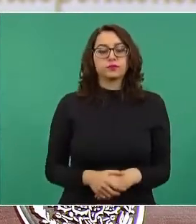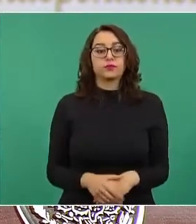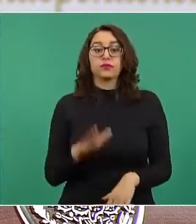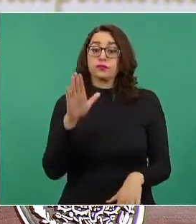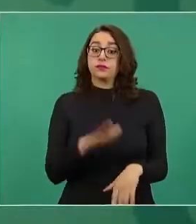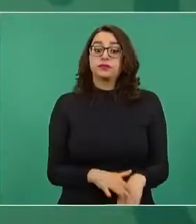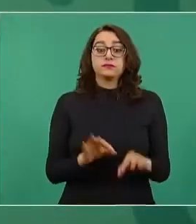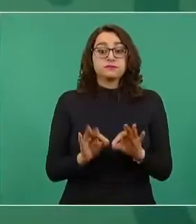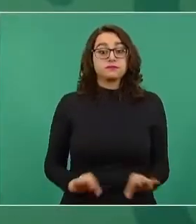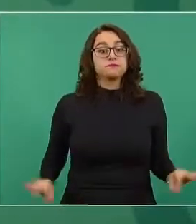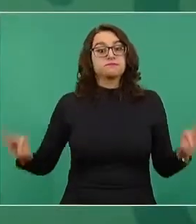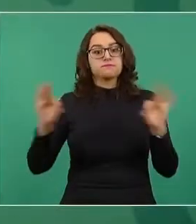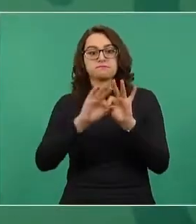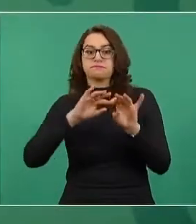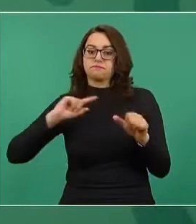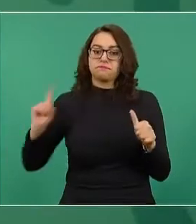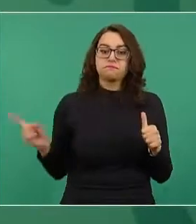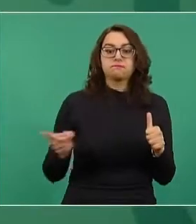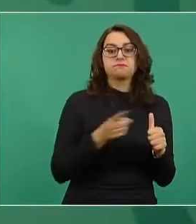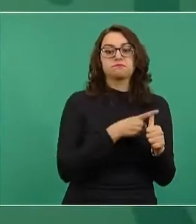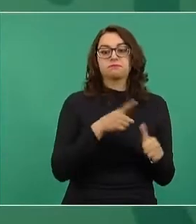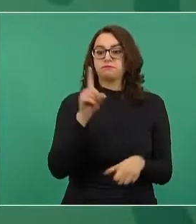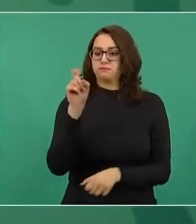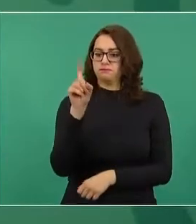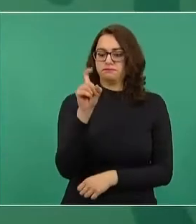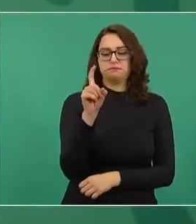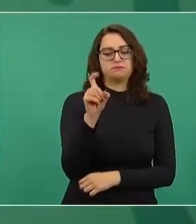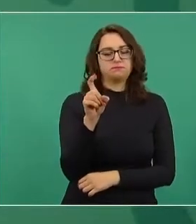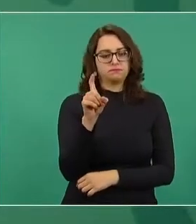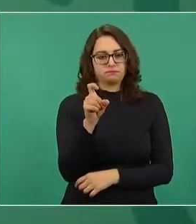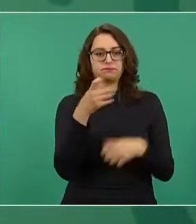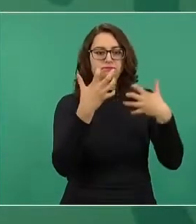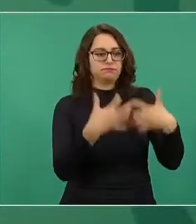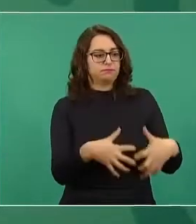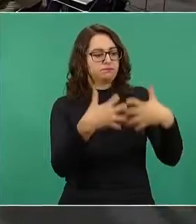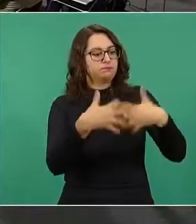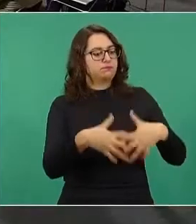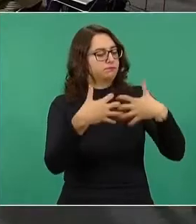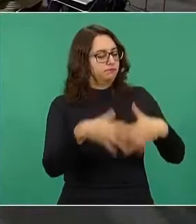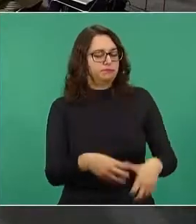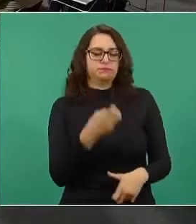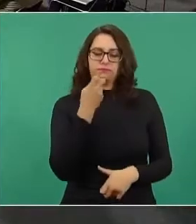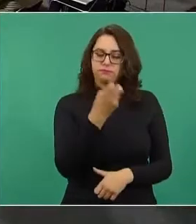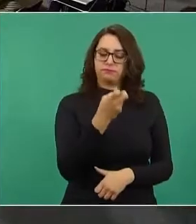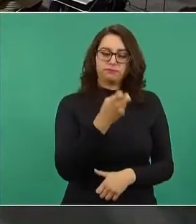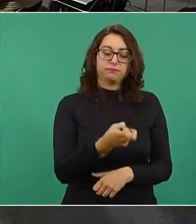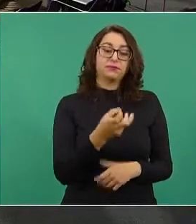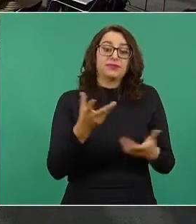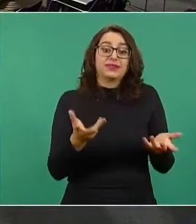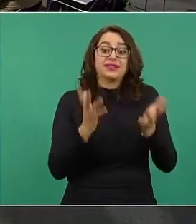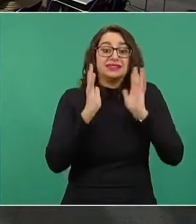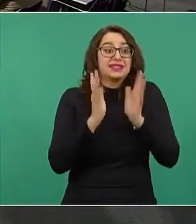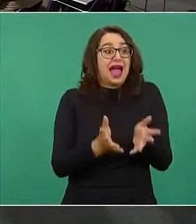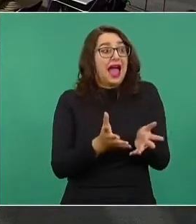agua, a las hidroeléctricas, a la infraestructura que se construyó